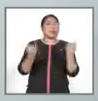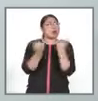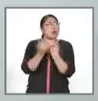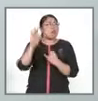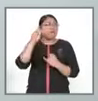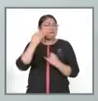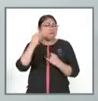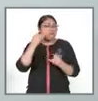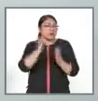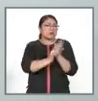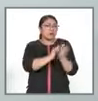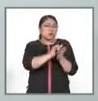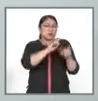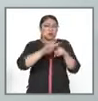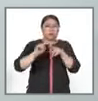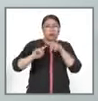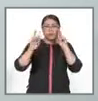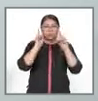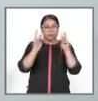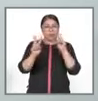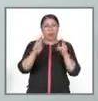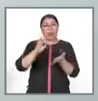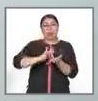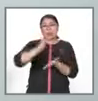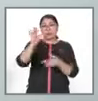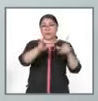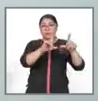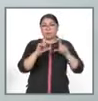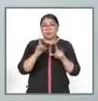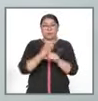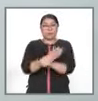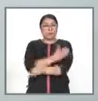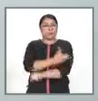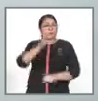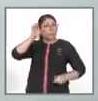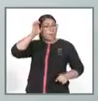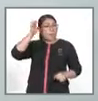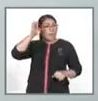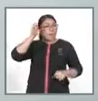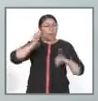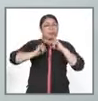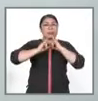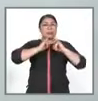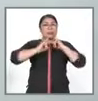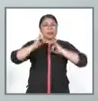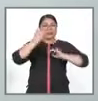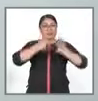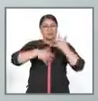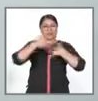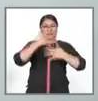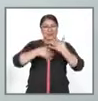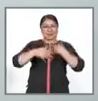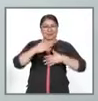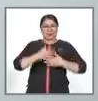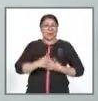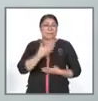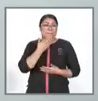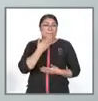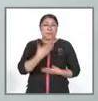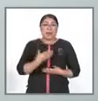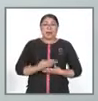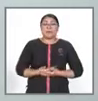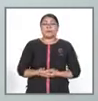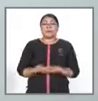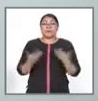digitales oficiales agradecemos también a mi compañera eunise Mendoza en la interpretación de la lengua de señas mexicana comentarle que en